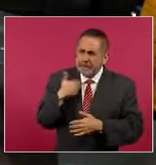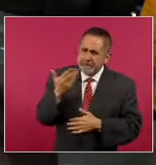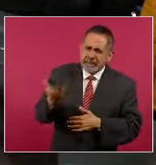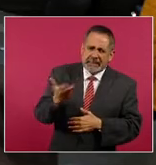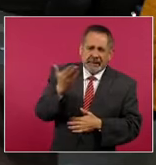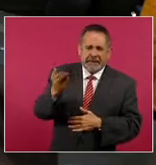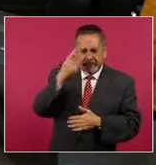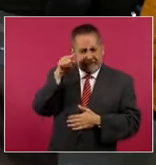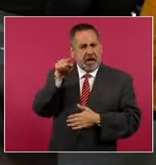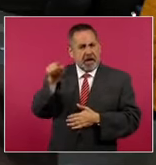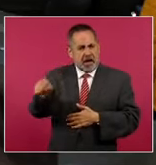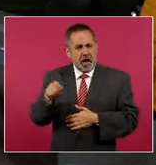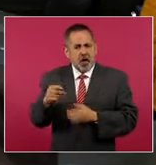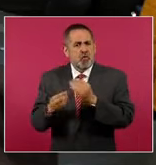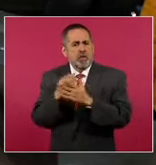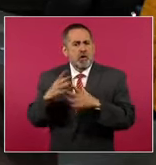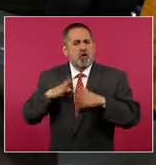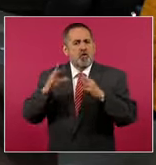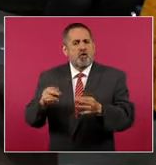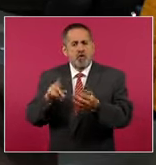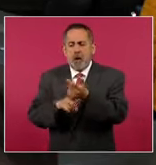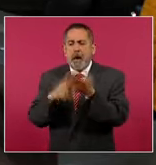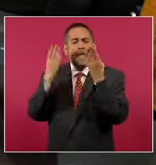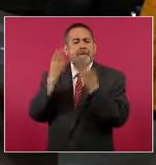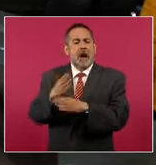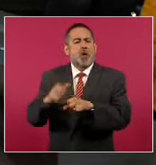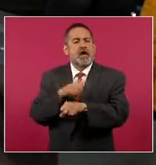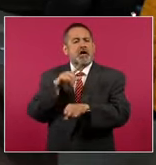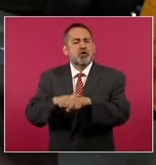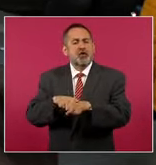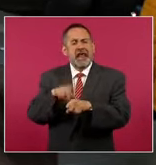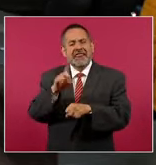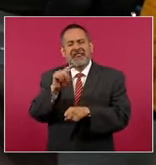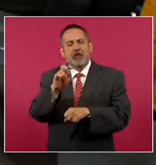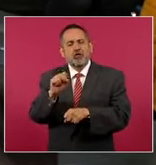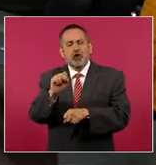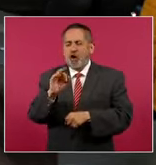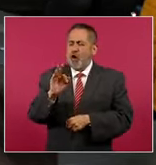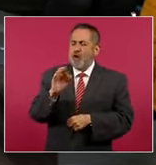solicitado que se dé la creación de este Banco Nacional de Datos y que incluso, bueno,